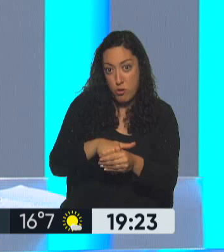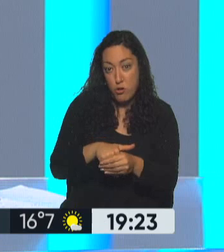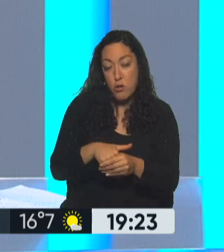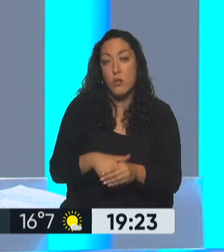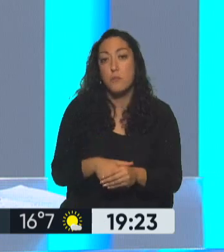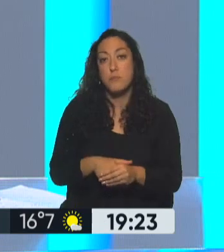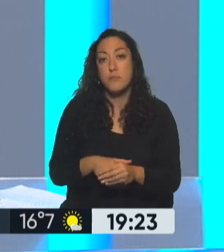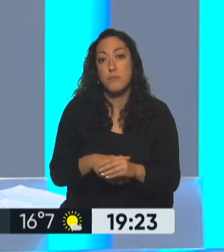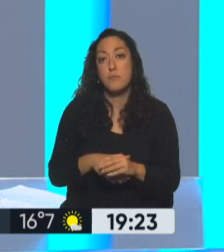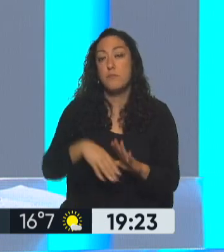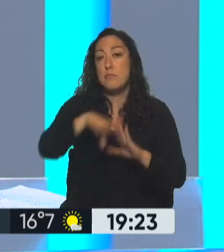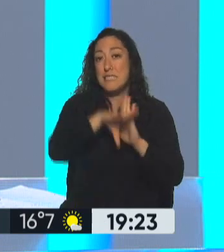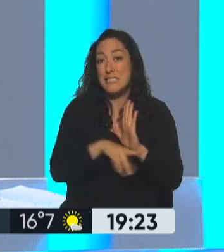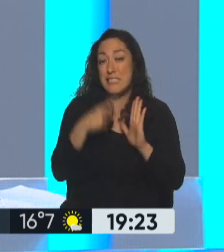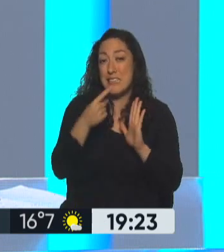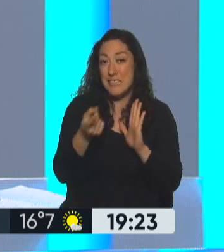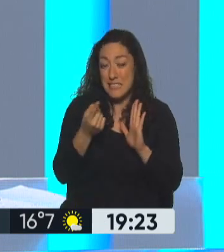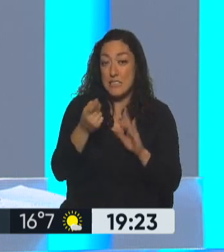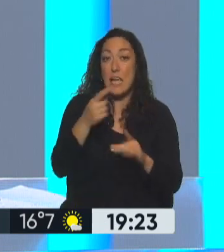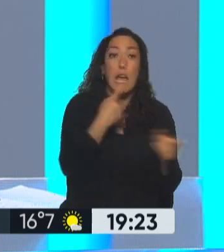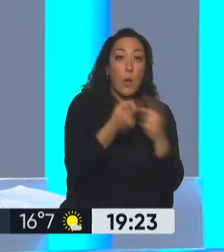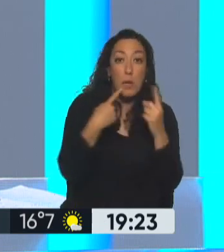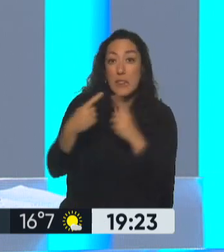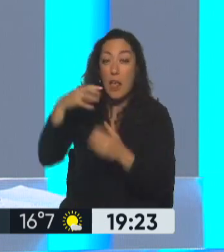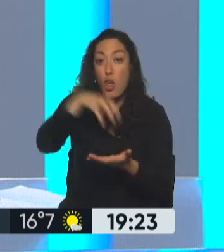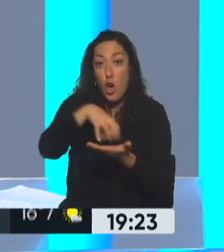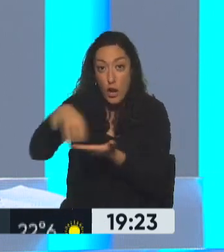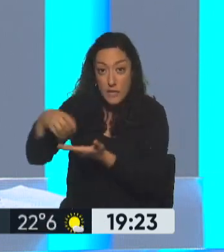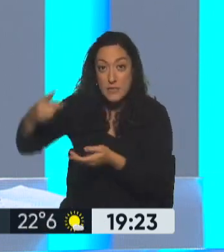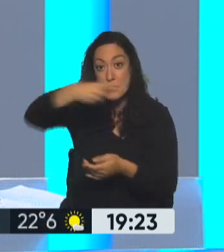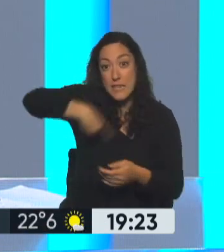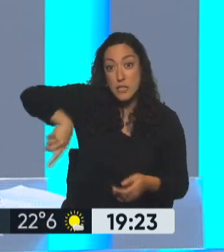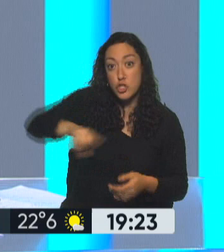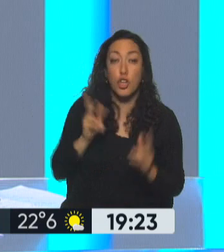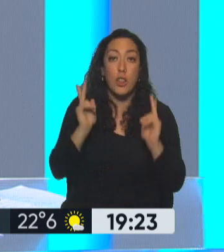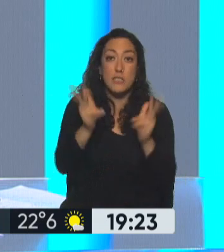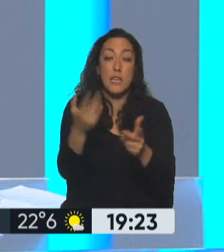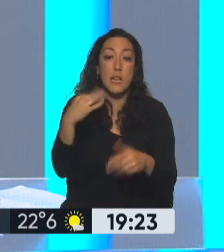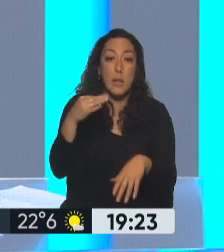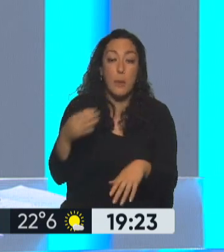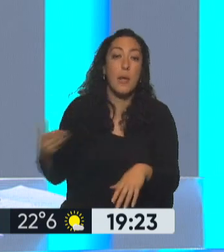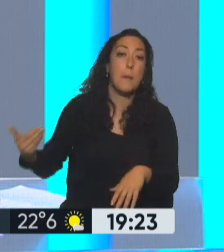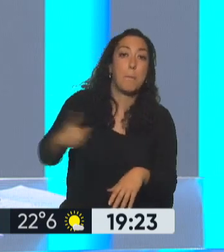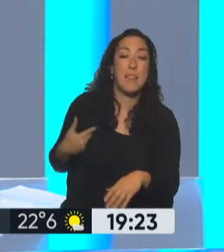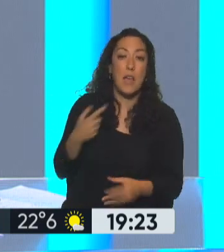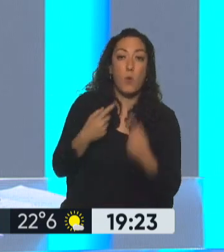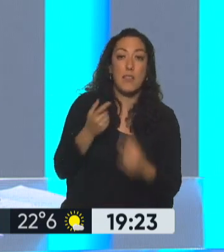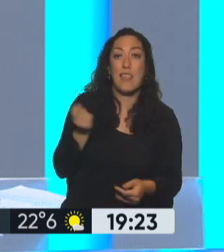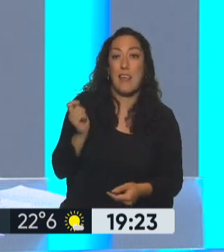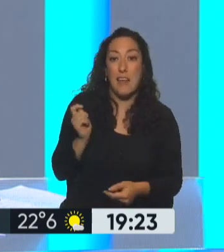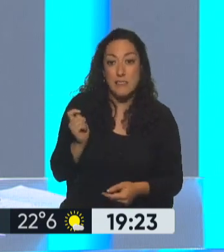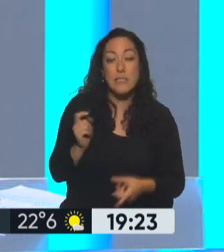que determina que las encuestadoras tienen que decir quién les encargó la encuesta y no solamente